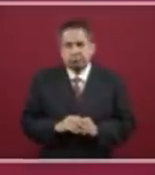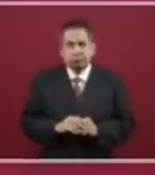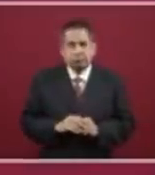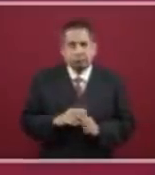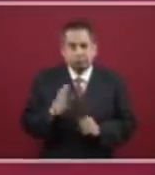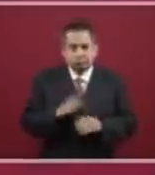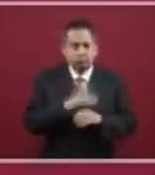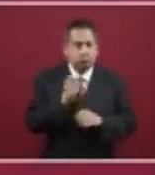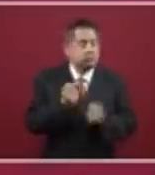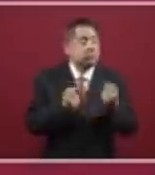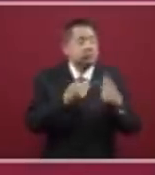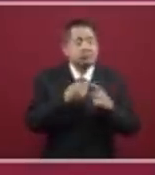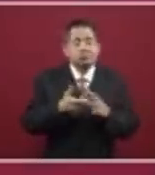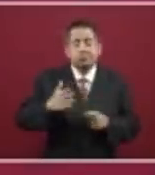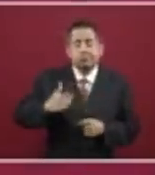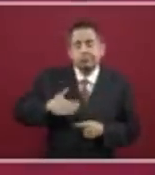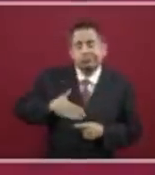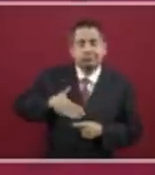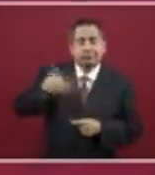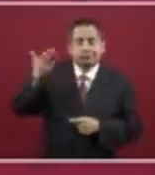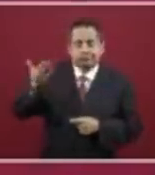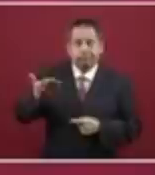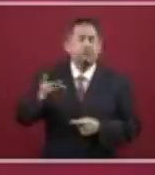hay milagros.